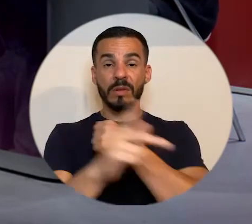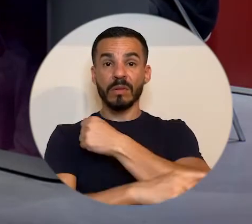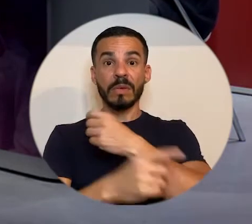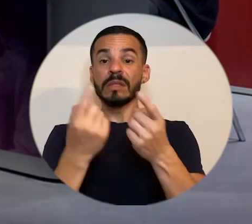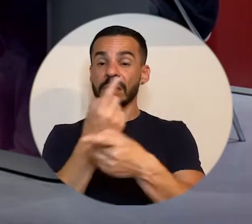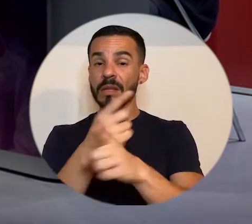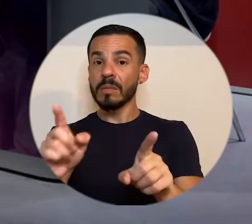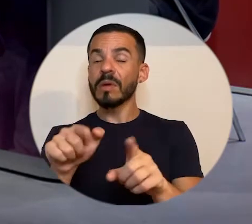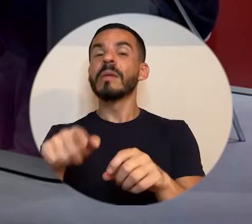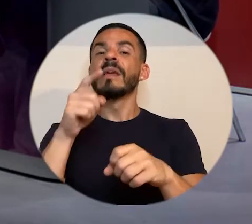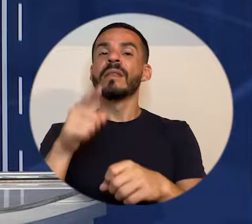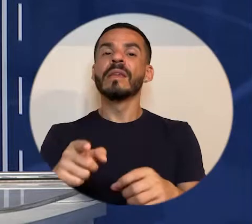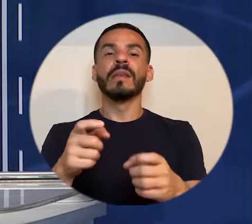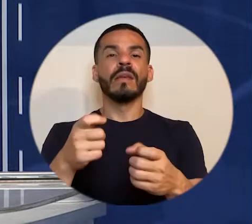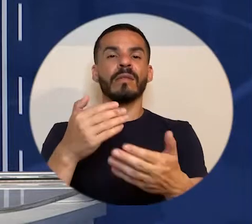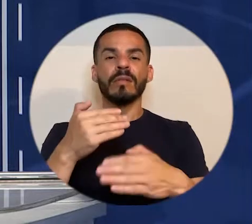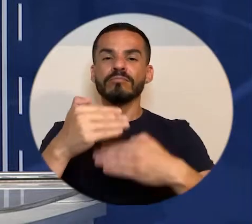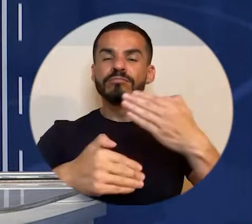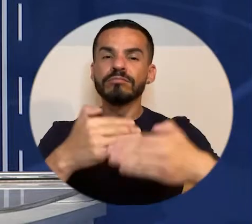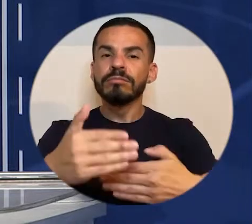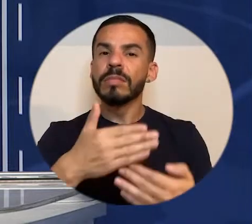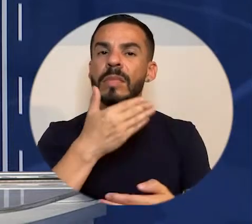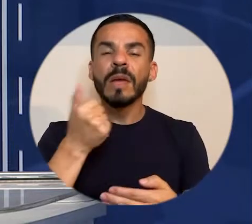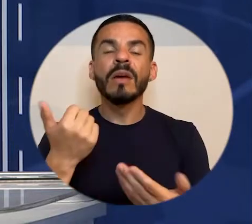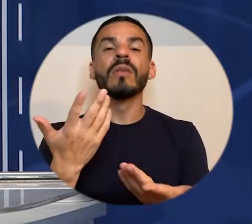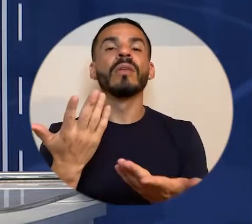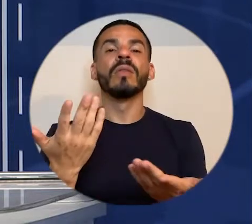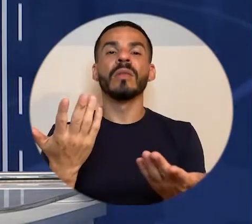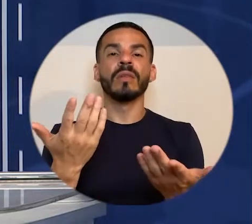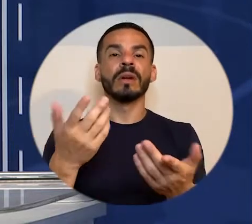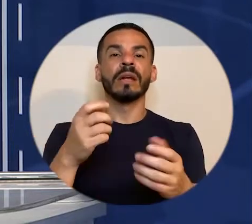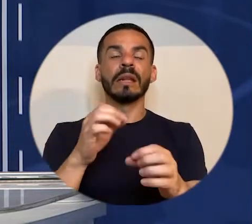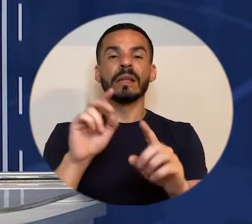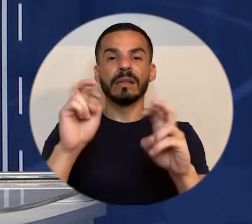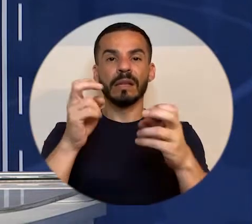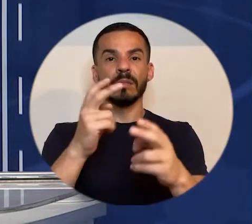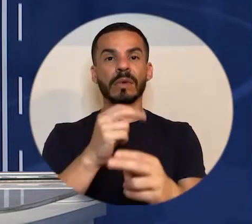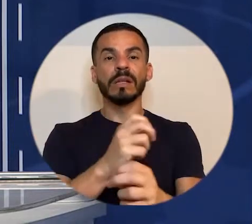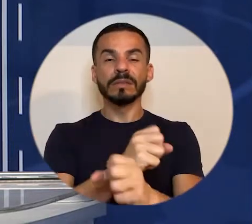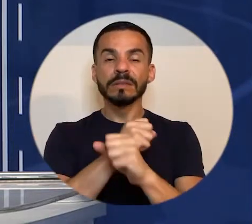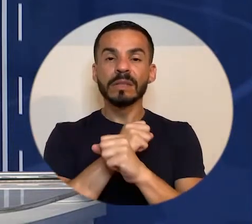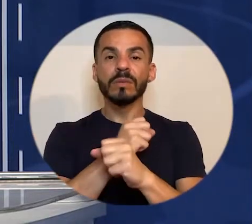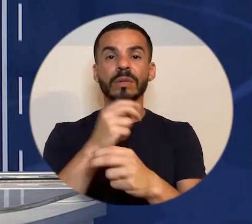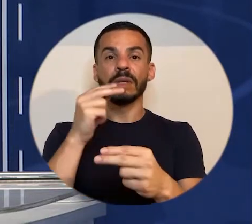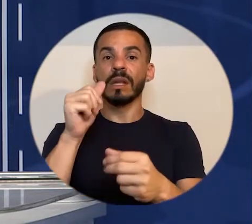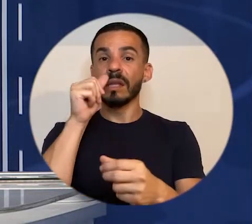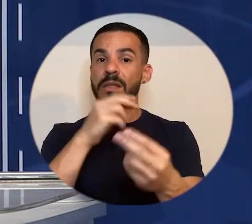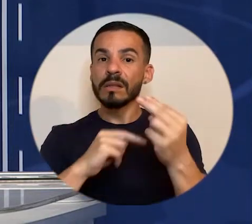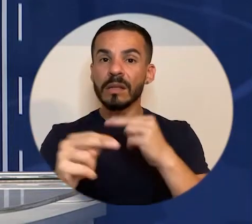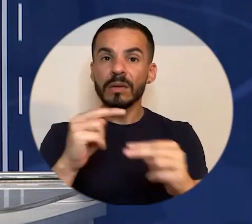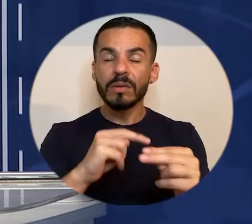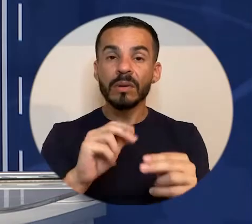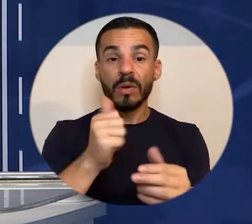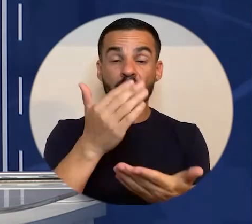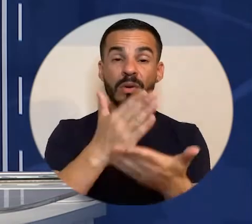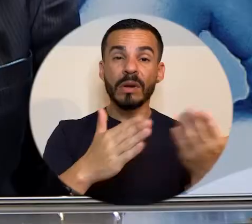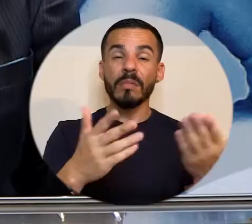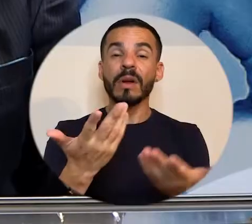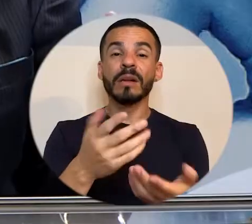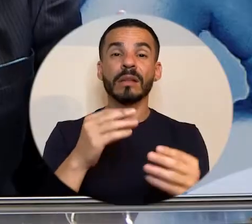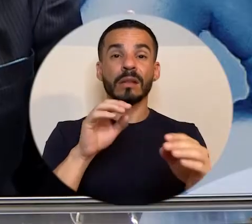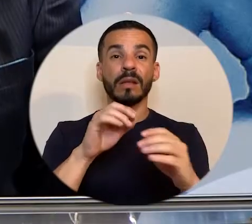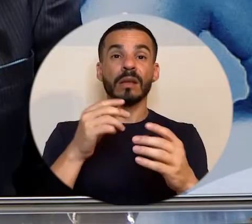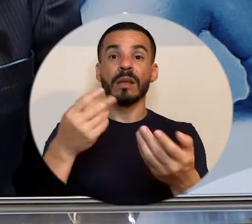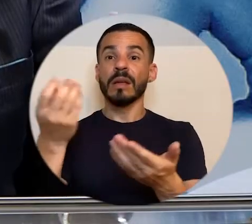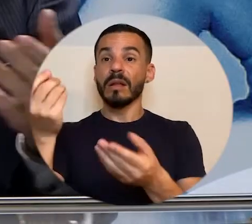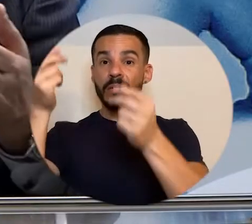democráticos, pero que tienen que hacer un mayor esfuerzo como Costa Rica en el tema de seguridad y narcotráfico. Y la otra parte que no se toma es